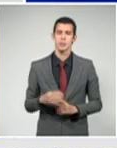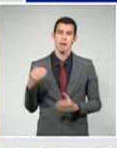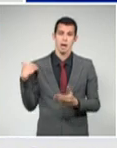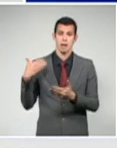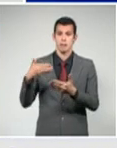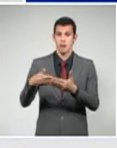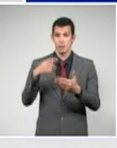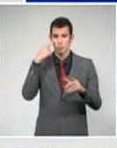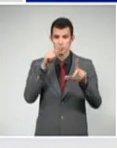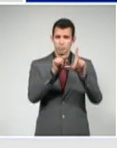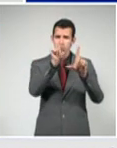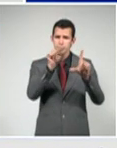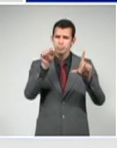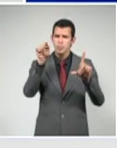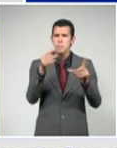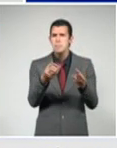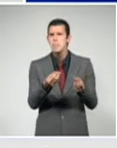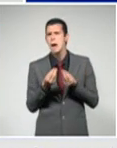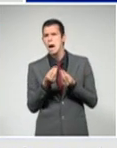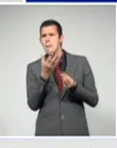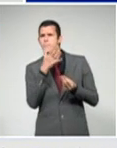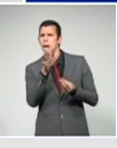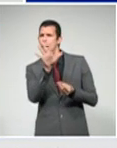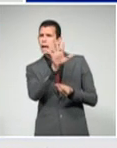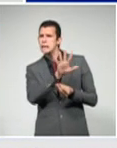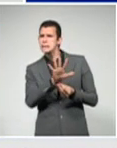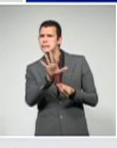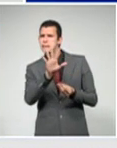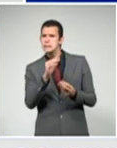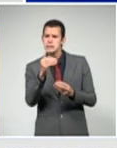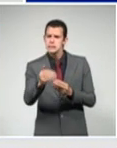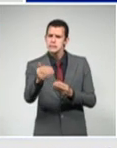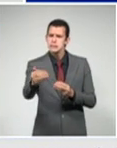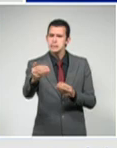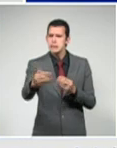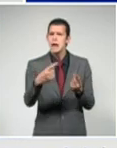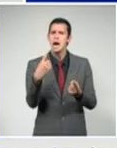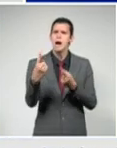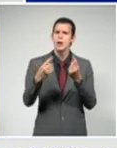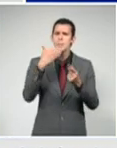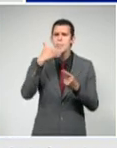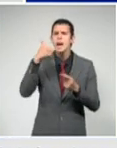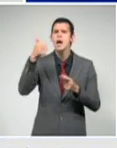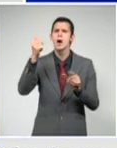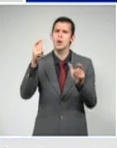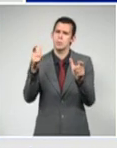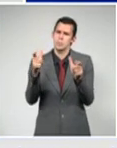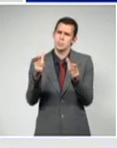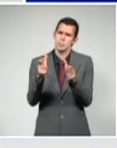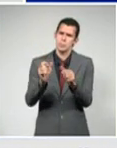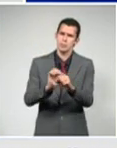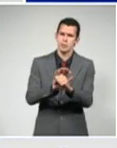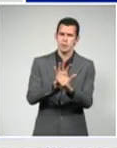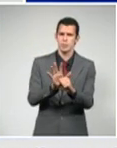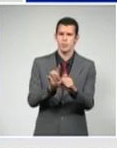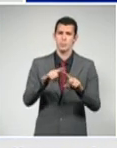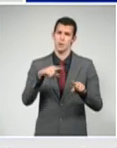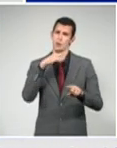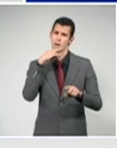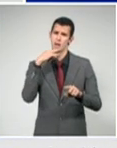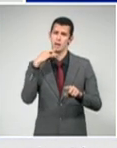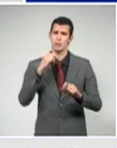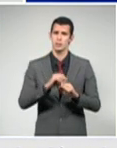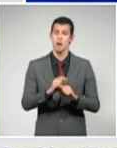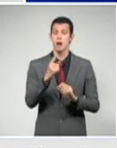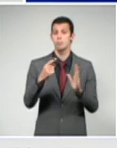provincias y en general para el país. Sin embargo, se pronostica un aumento de la